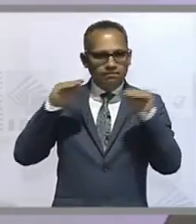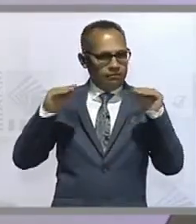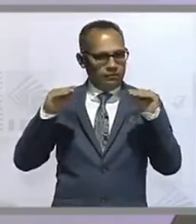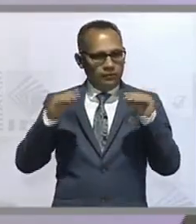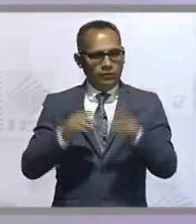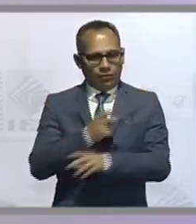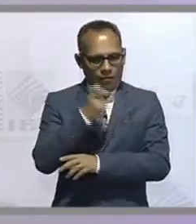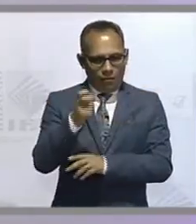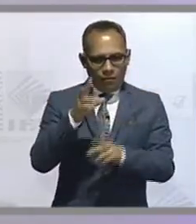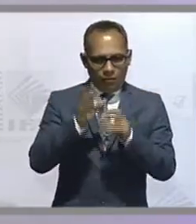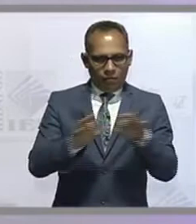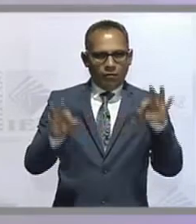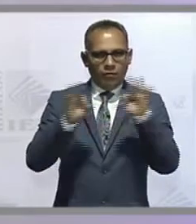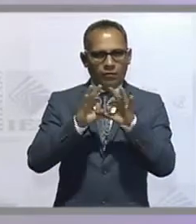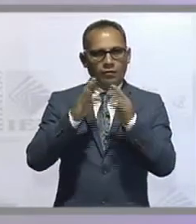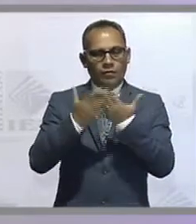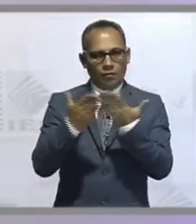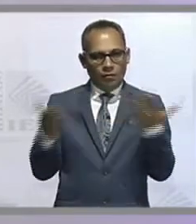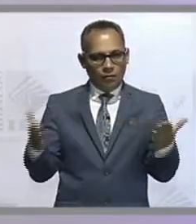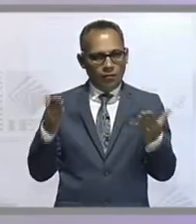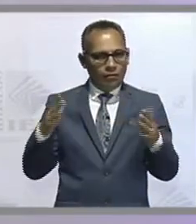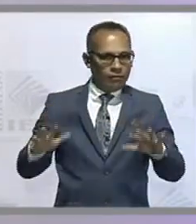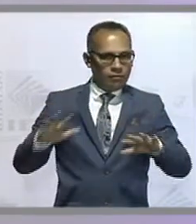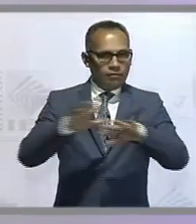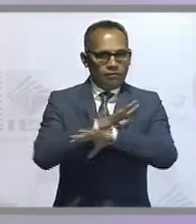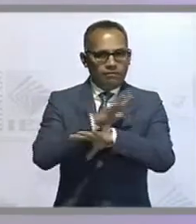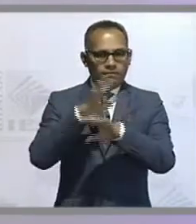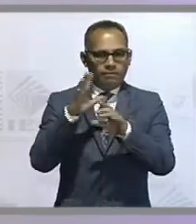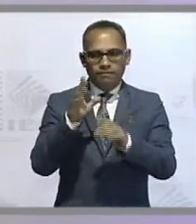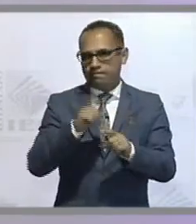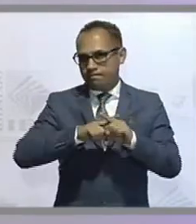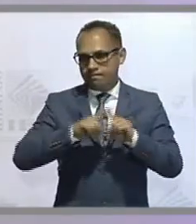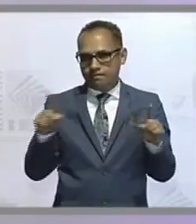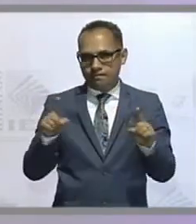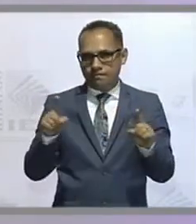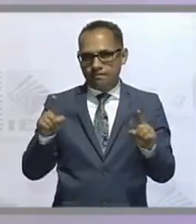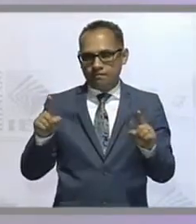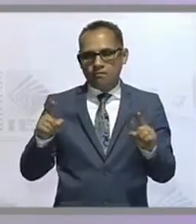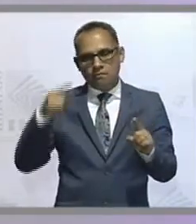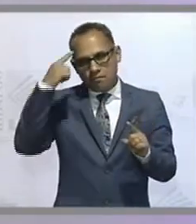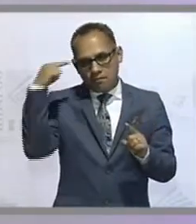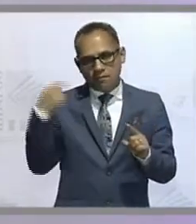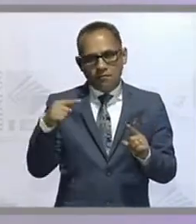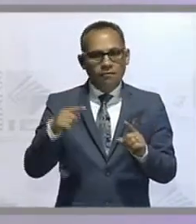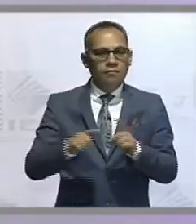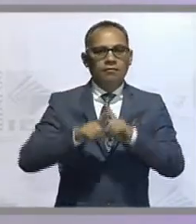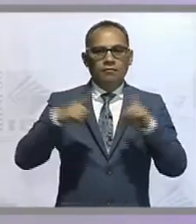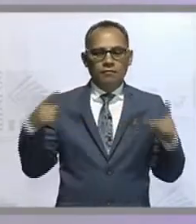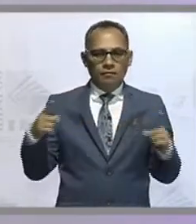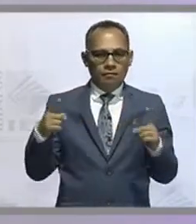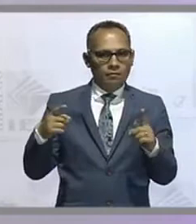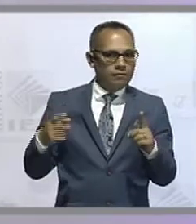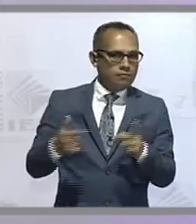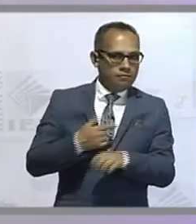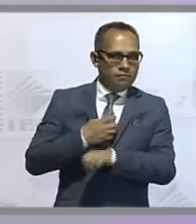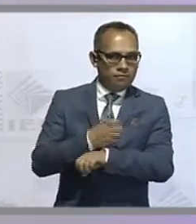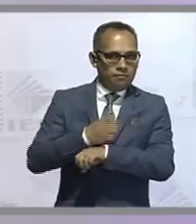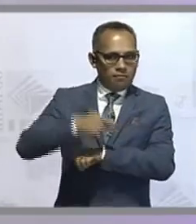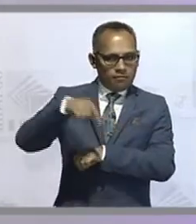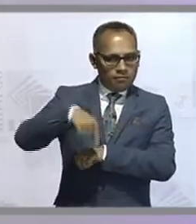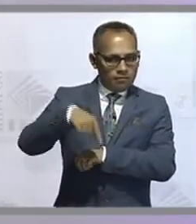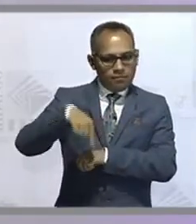cambiar con una nueva visión una visión diferente que pueda coadyuvar al desarrollo de nuestro estado y nuestro distrito tenemos